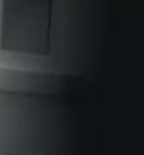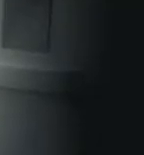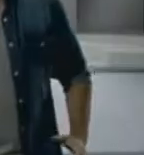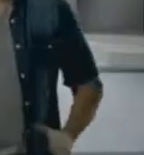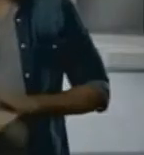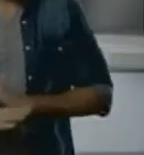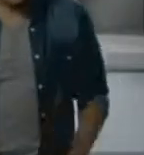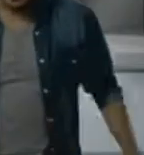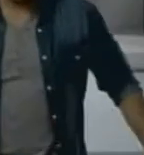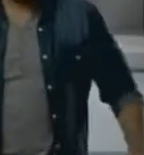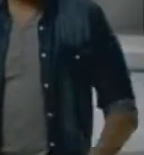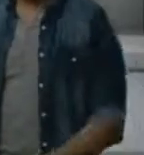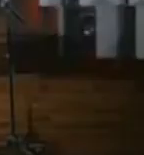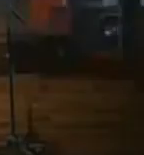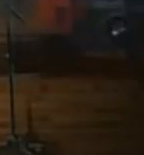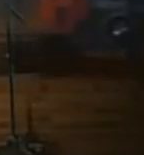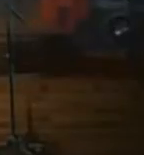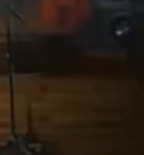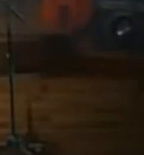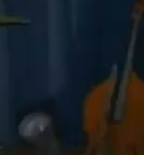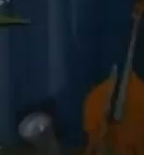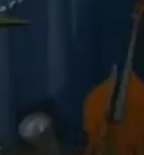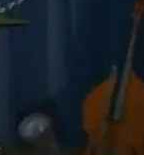¿Vives de afán porque tu saldo no rinde?